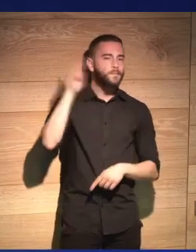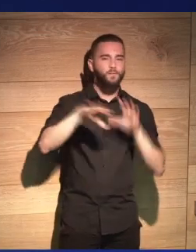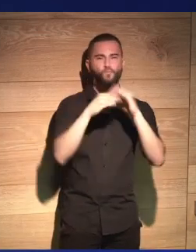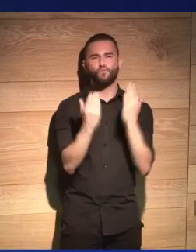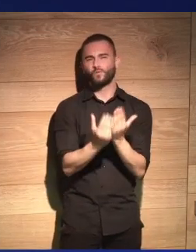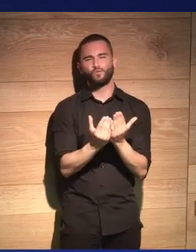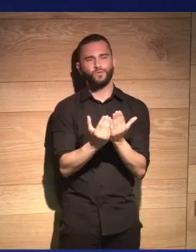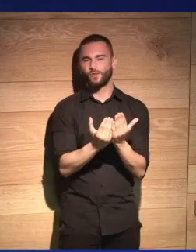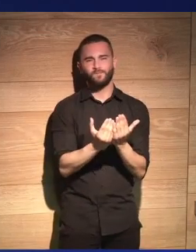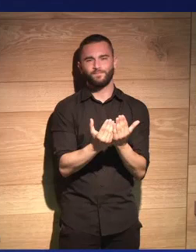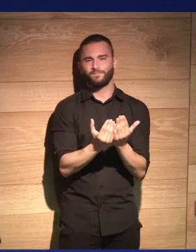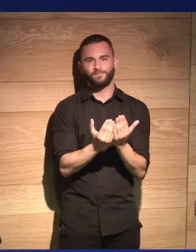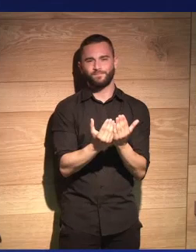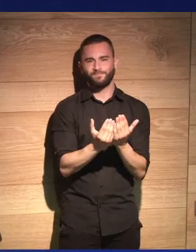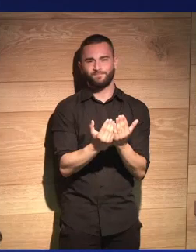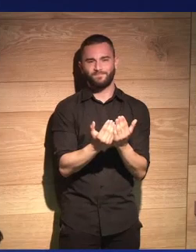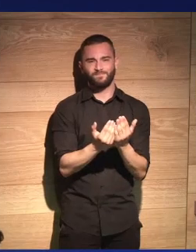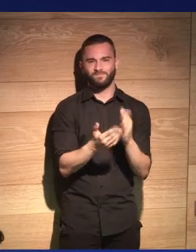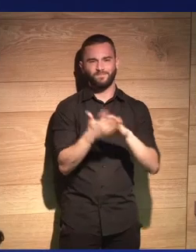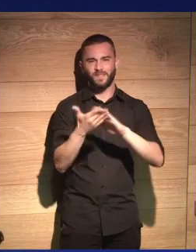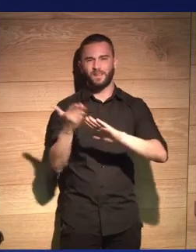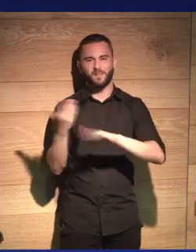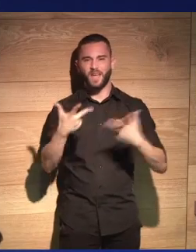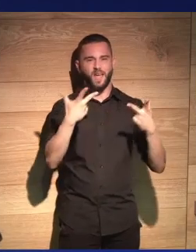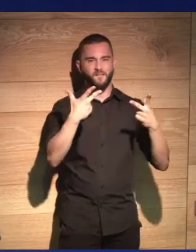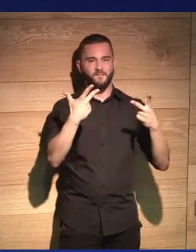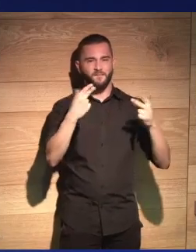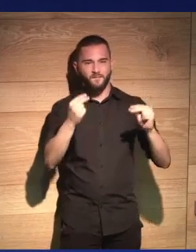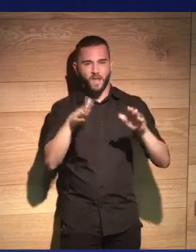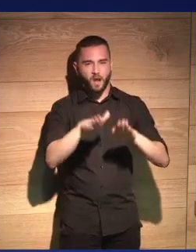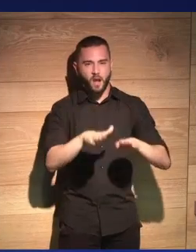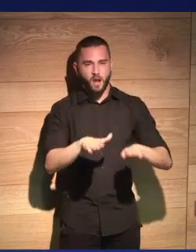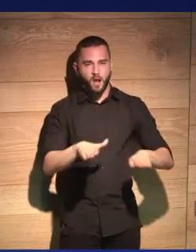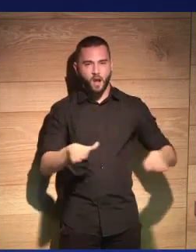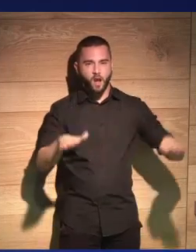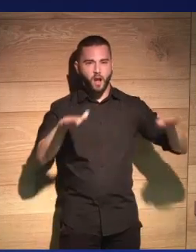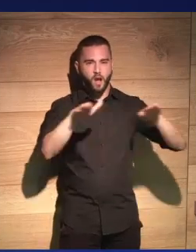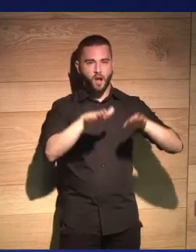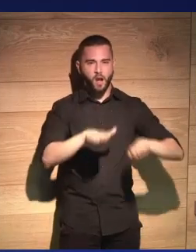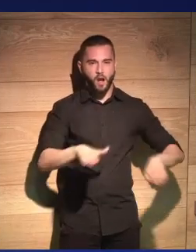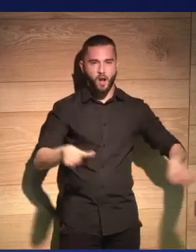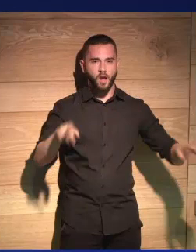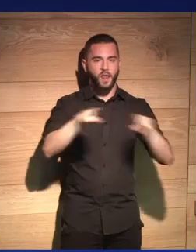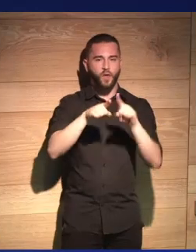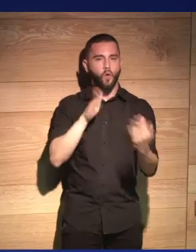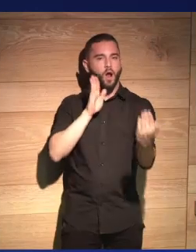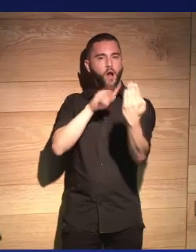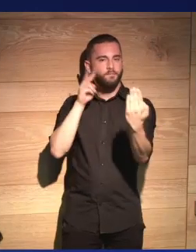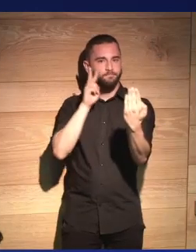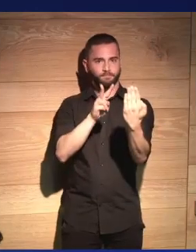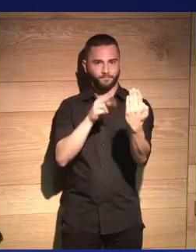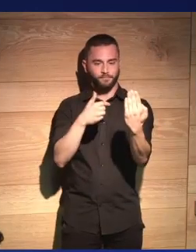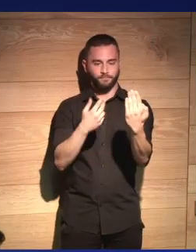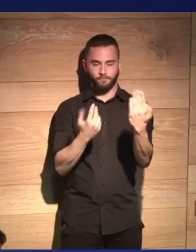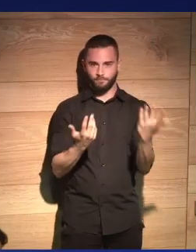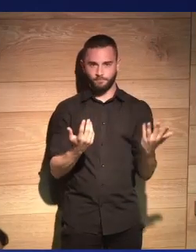mundo que se derrumbaba en cámara lenta enfrente de mí, o así se sintió, al menos, escribir esta novela, ¿no?